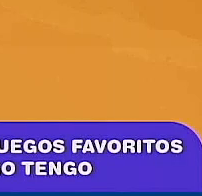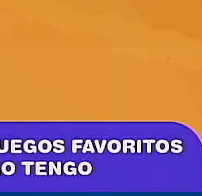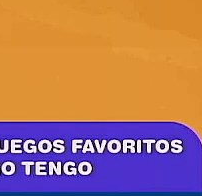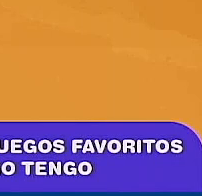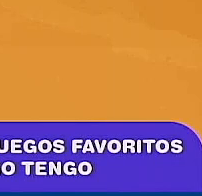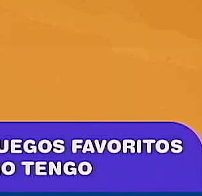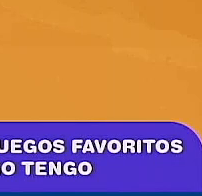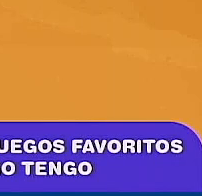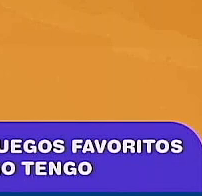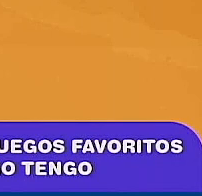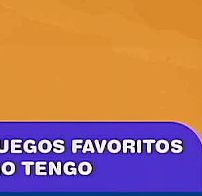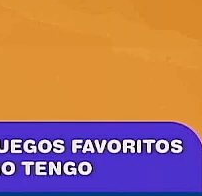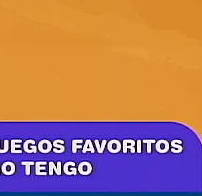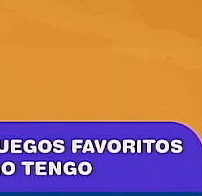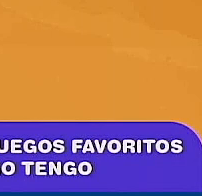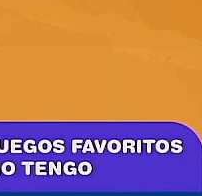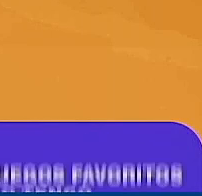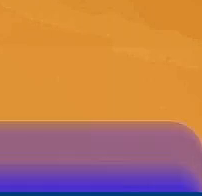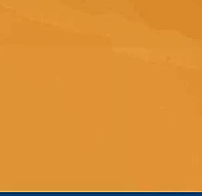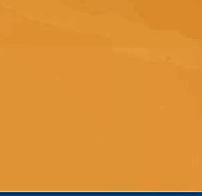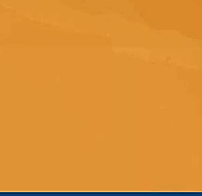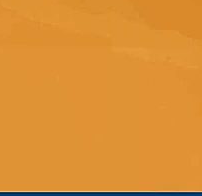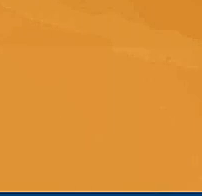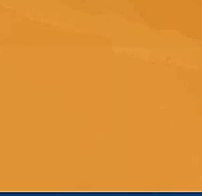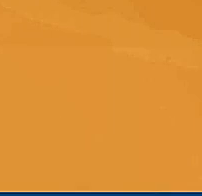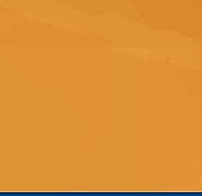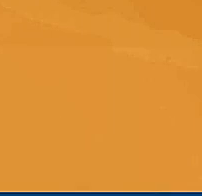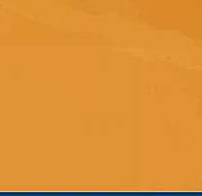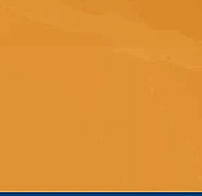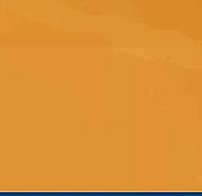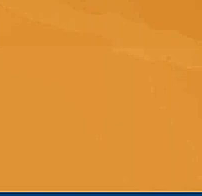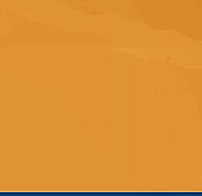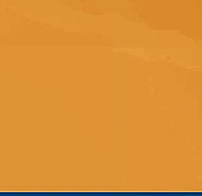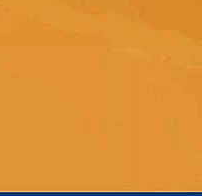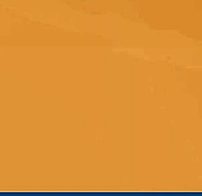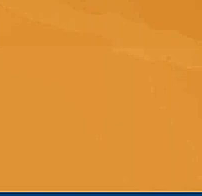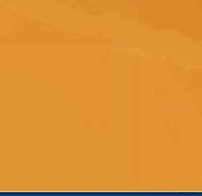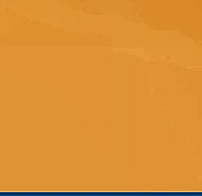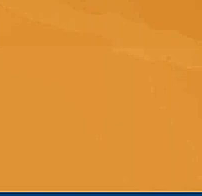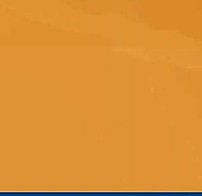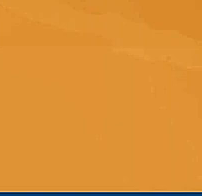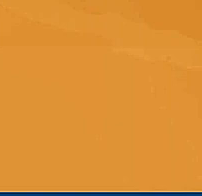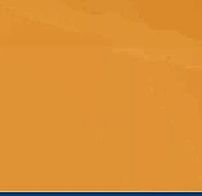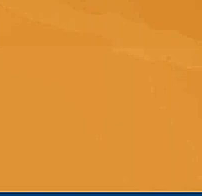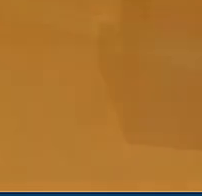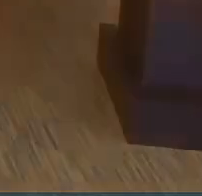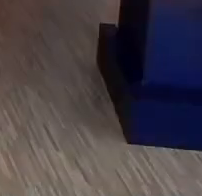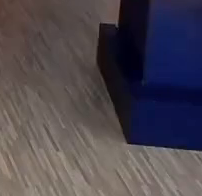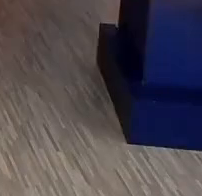suerte tendré. Bienvenidos al sorteo Loto. ¡Loto! ¡Te cambia la vida!